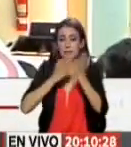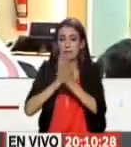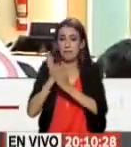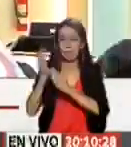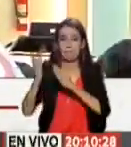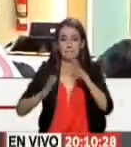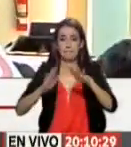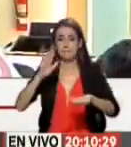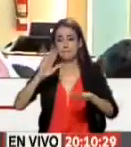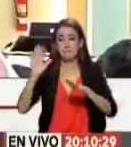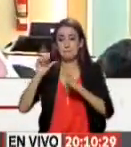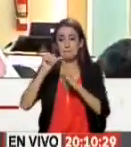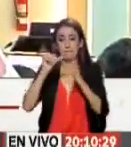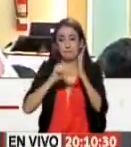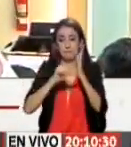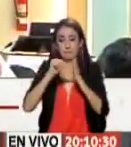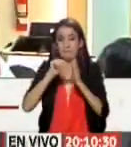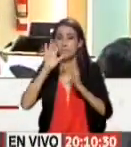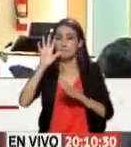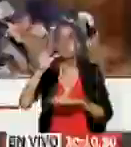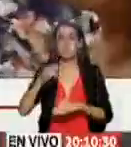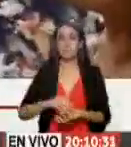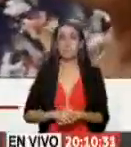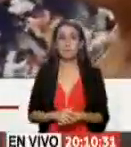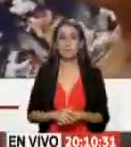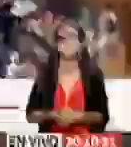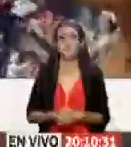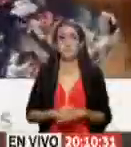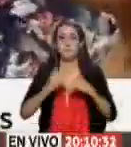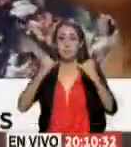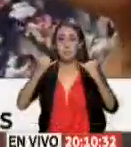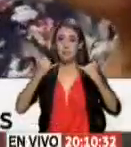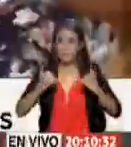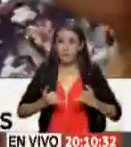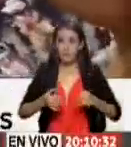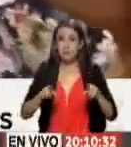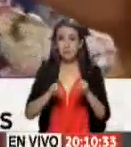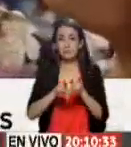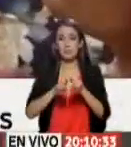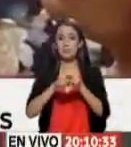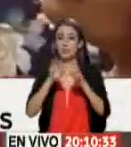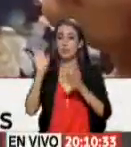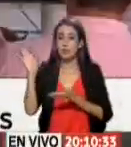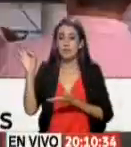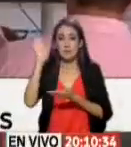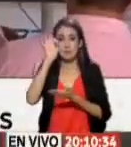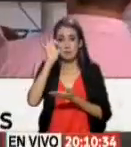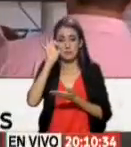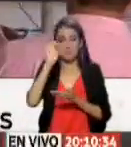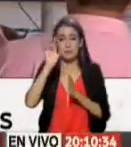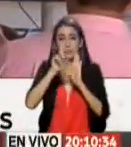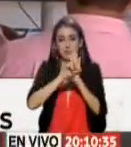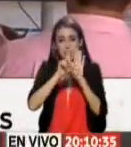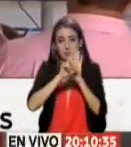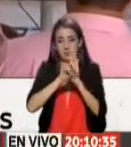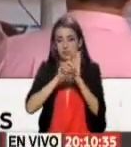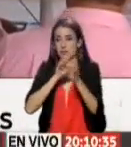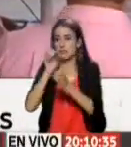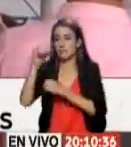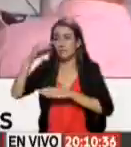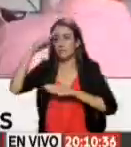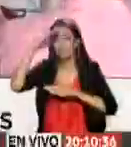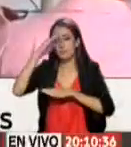Ley de Prevención en el artículo 5, que se llaman sujetos obligados. Esta inducción va dirigida a representantes legales, oficiales de